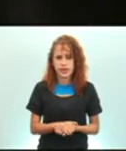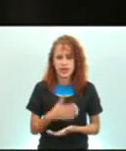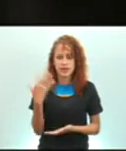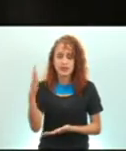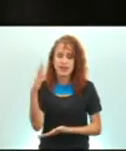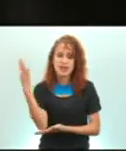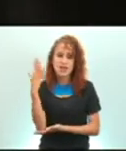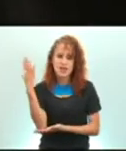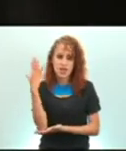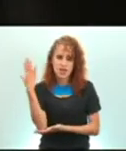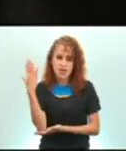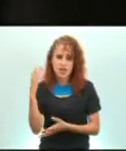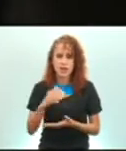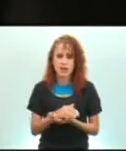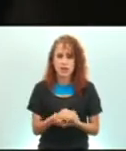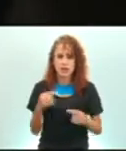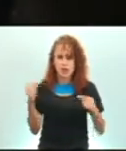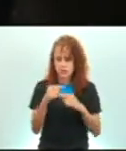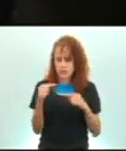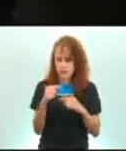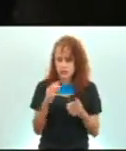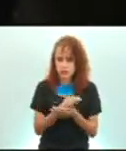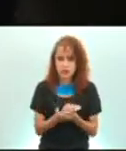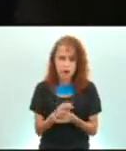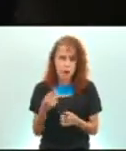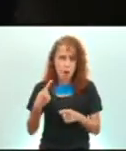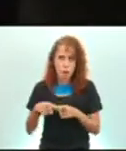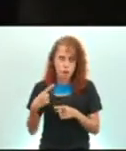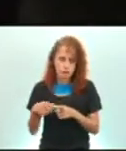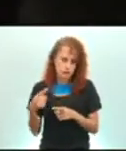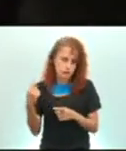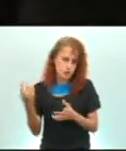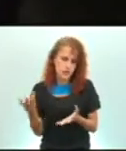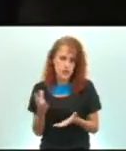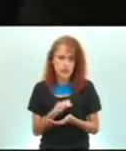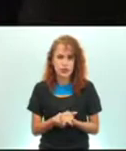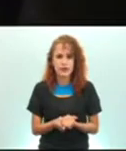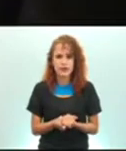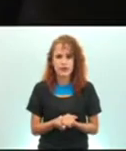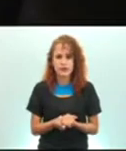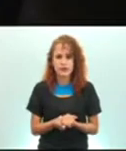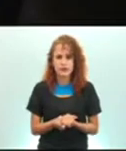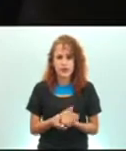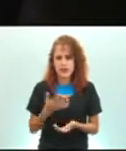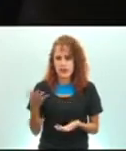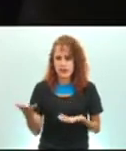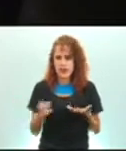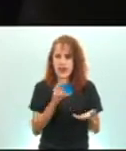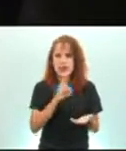El clima es el resultado de múltiples interacciones entre las corrientes oceánicas,